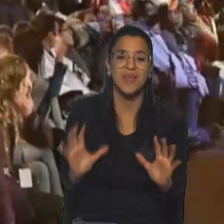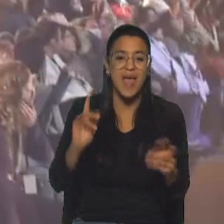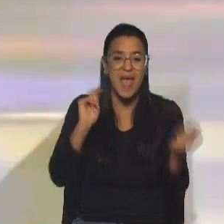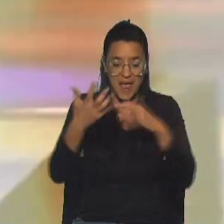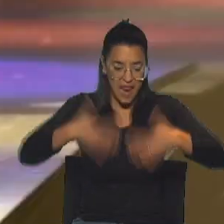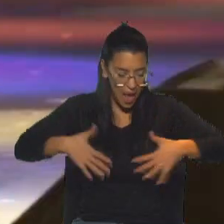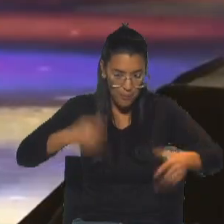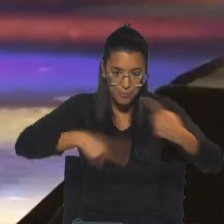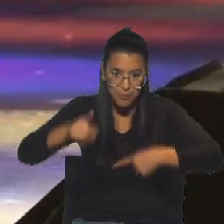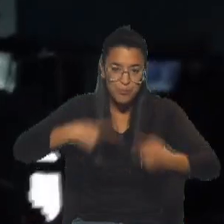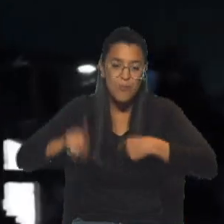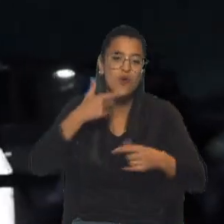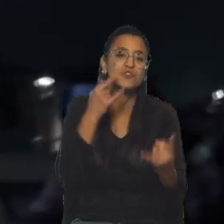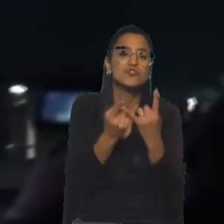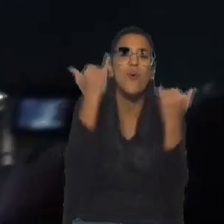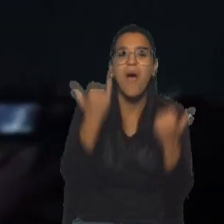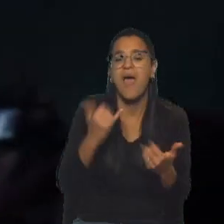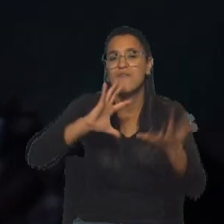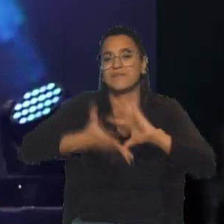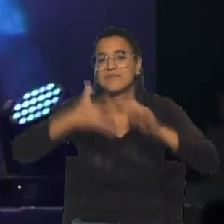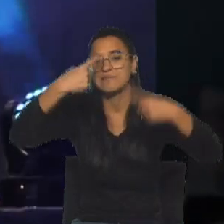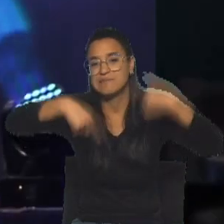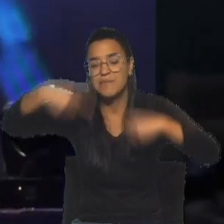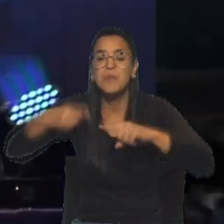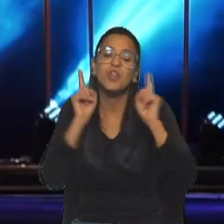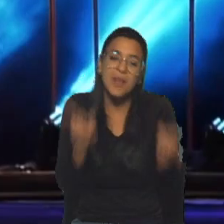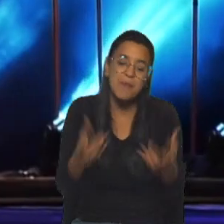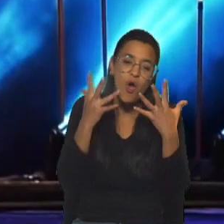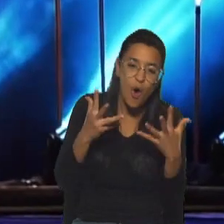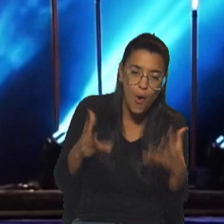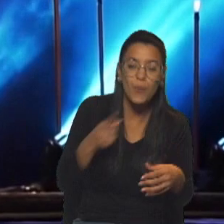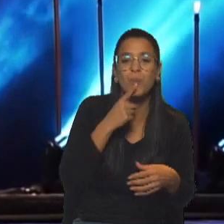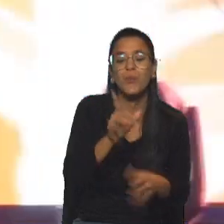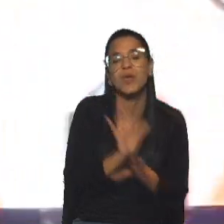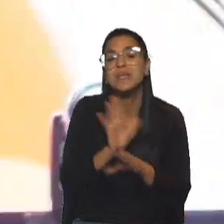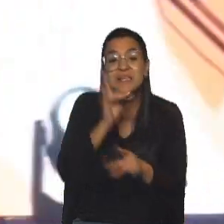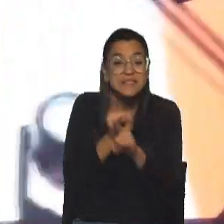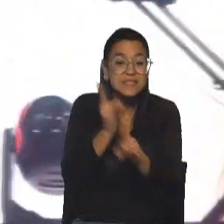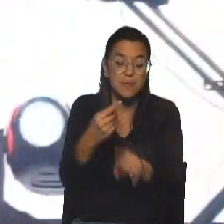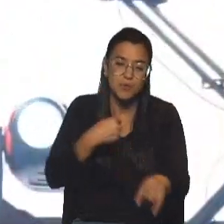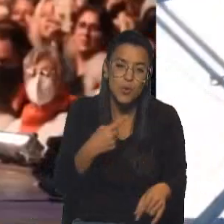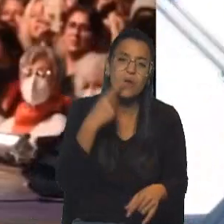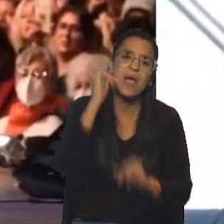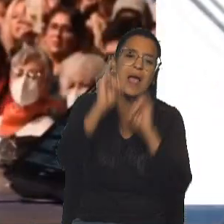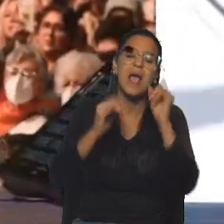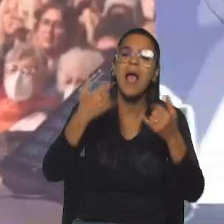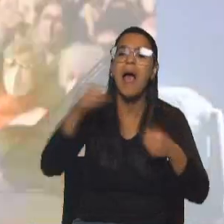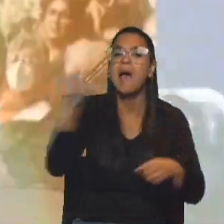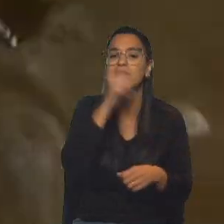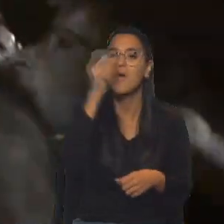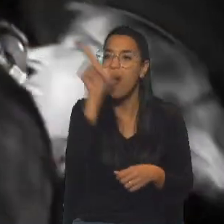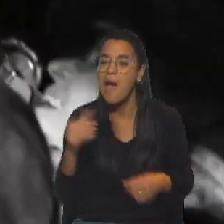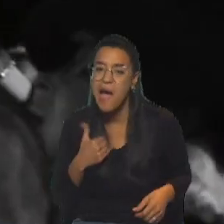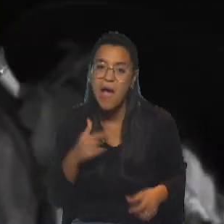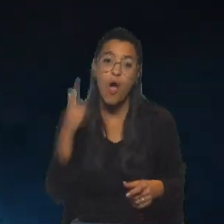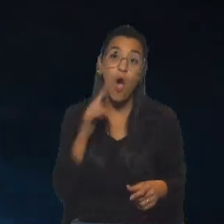de ropa, porque el show tiene distintas dinámicas, pero además de eso, por supuesto, que como siempre voy a estar cantándole al país entero, donde me